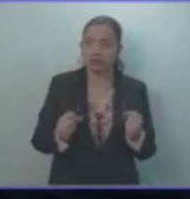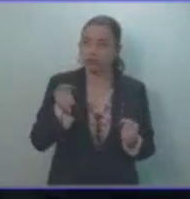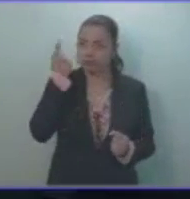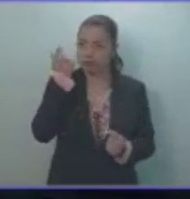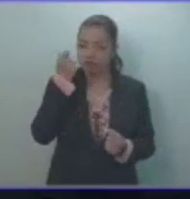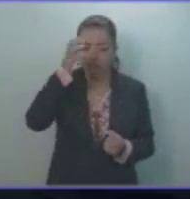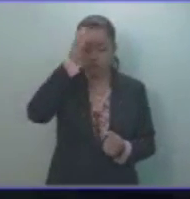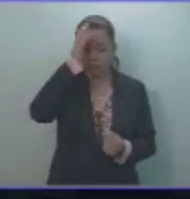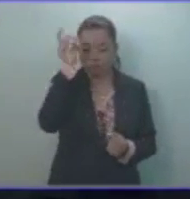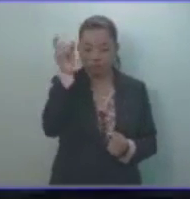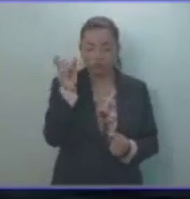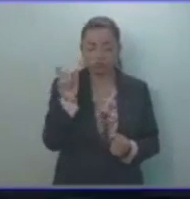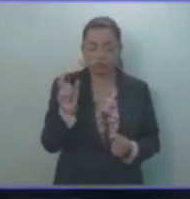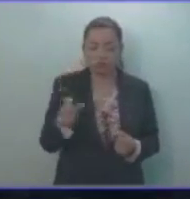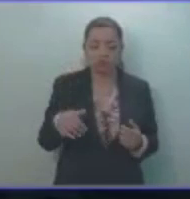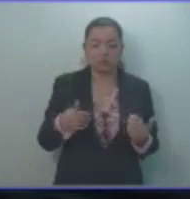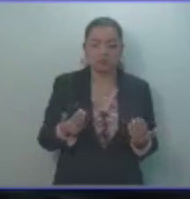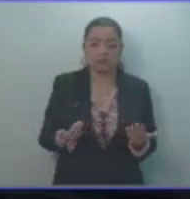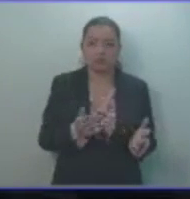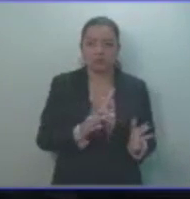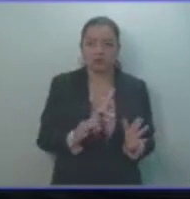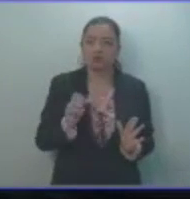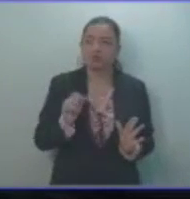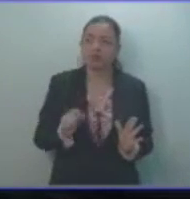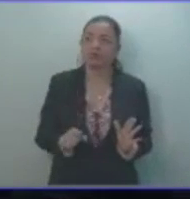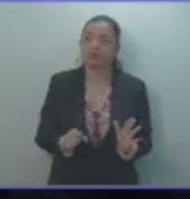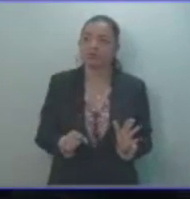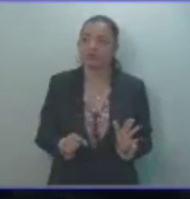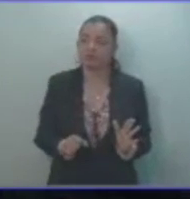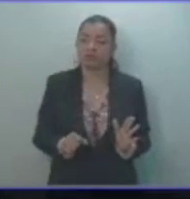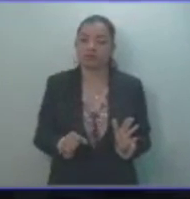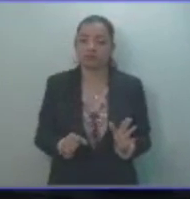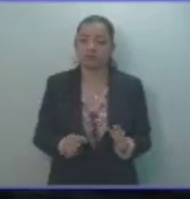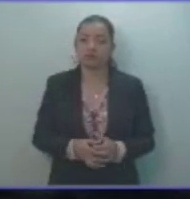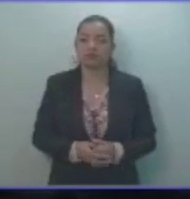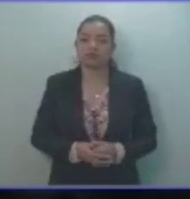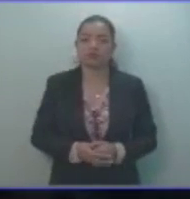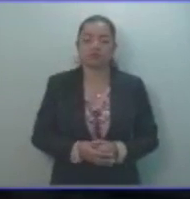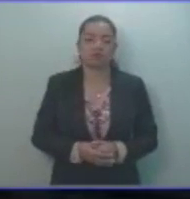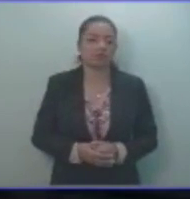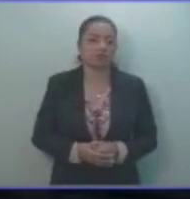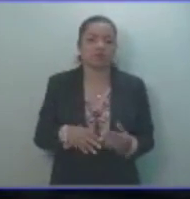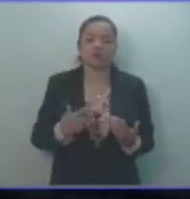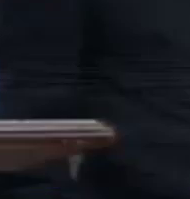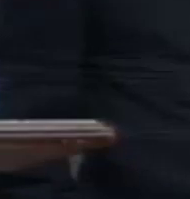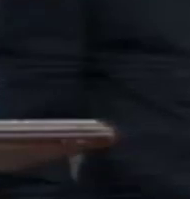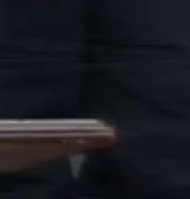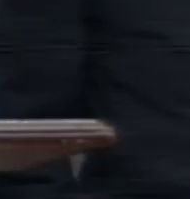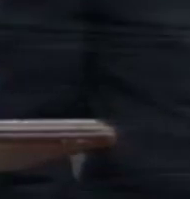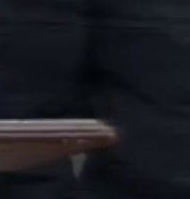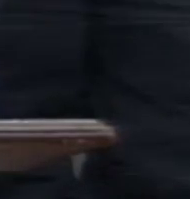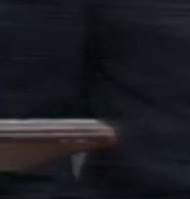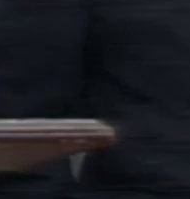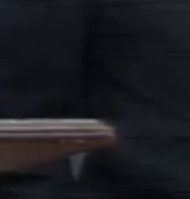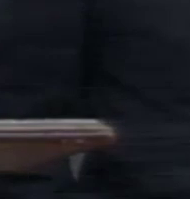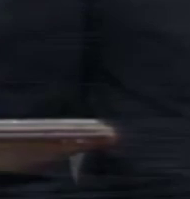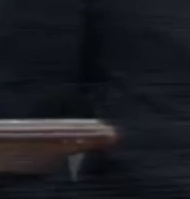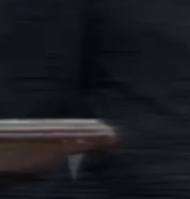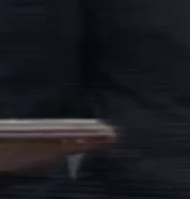concepto, bueno, incluye, no sé, qué garantías incluye para que la